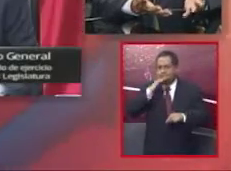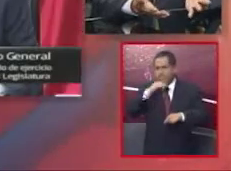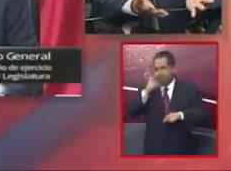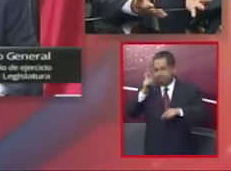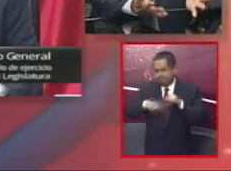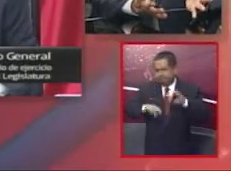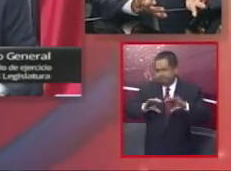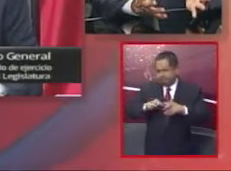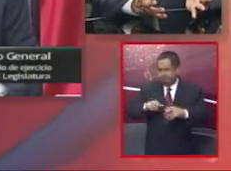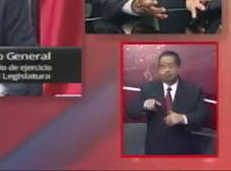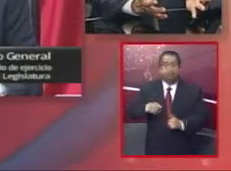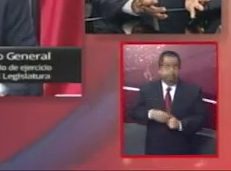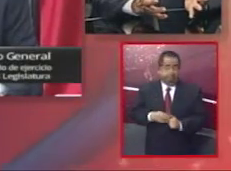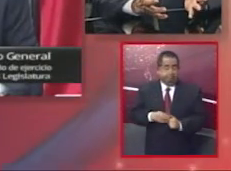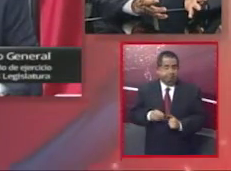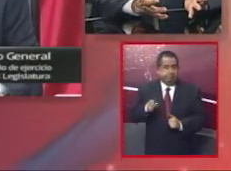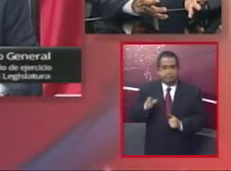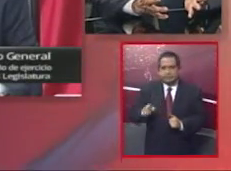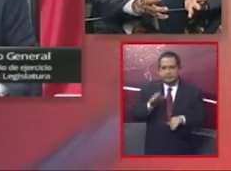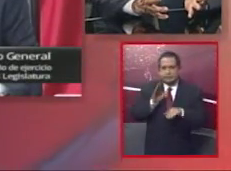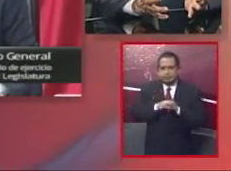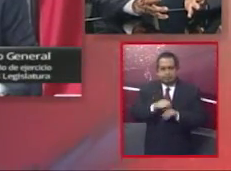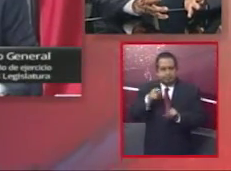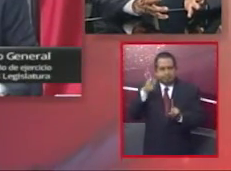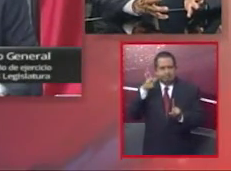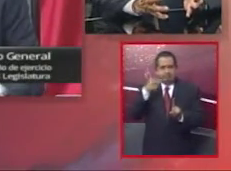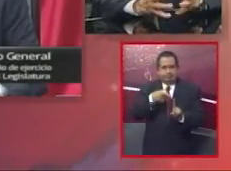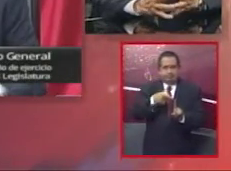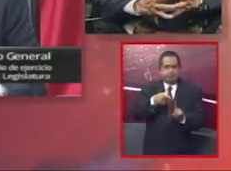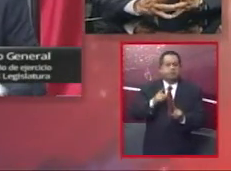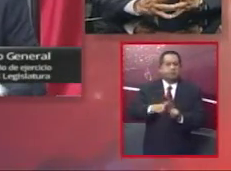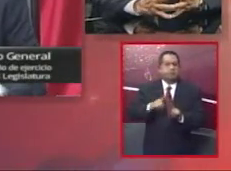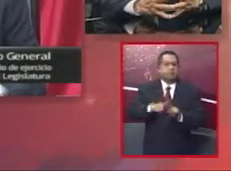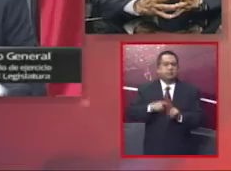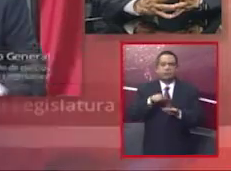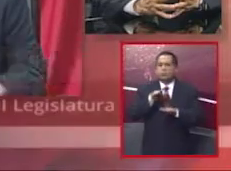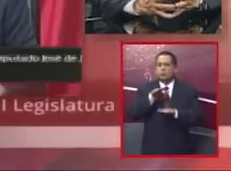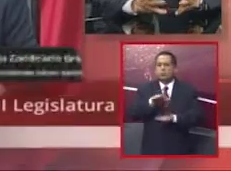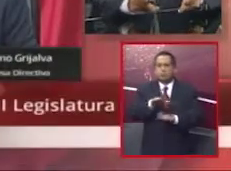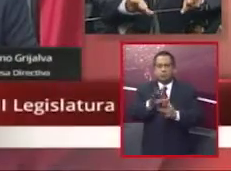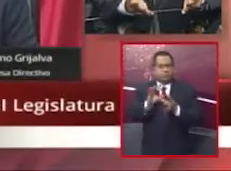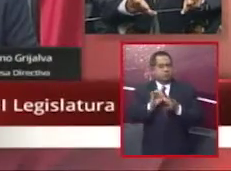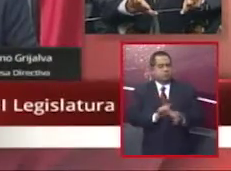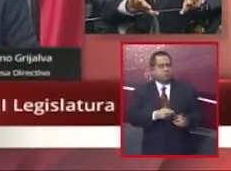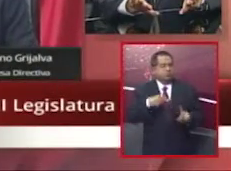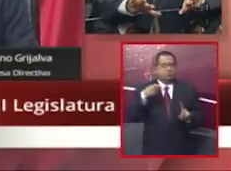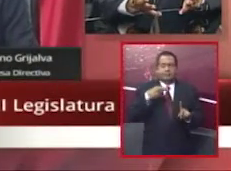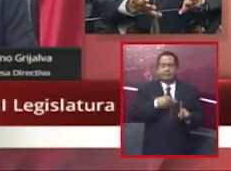y particularmente lo correspondiente a